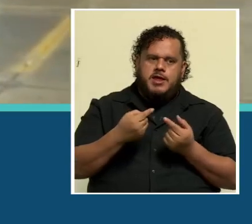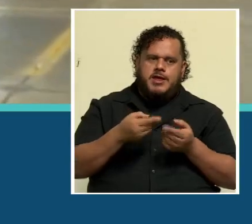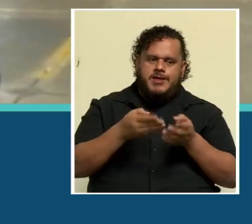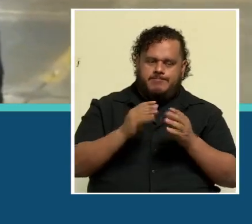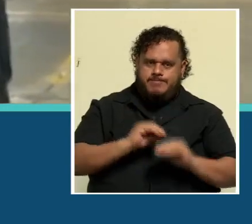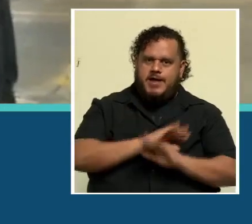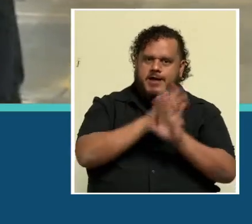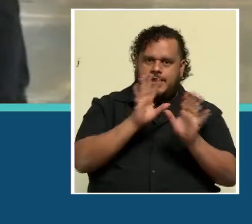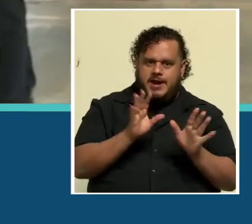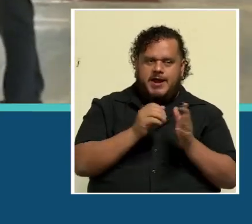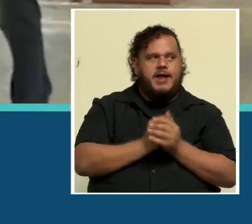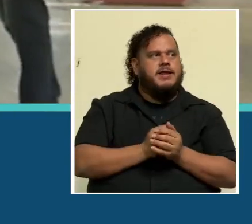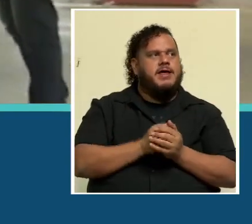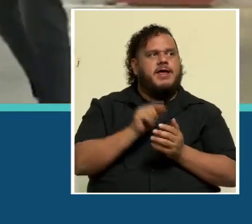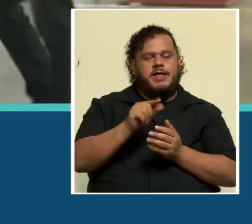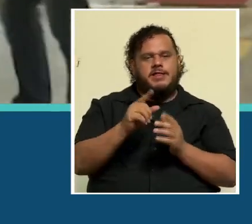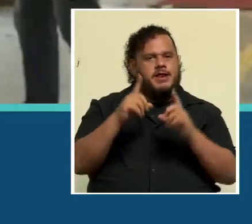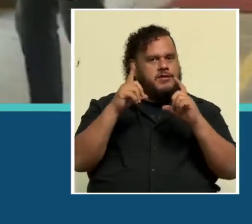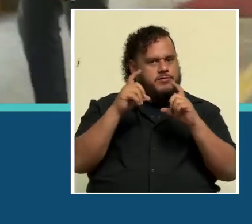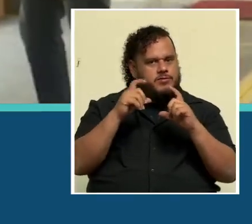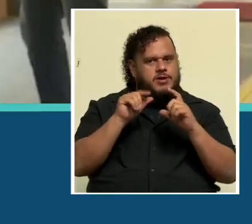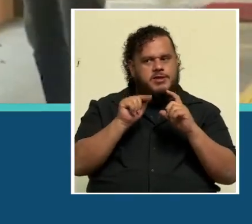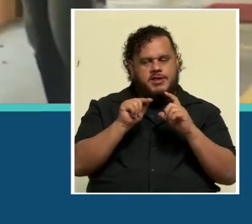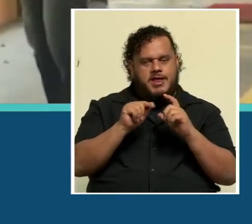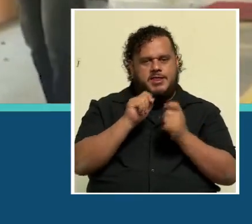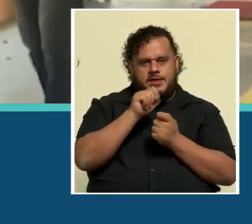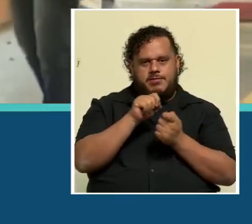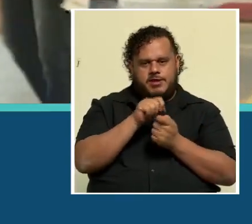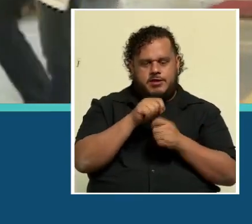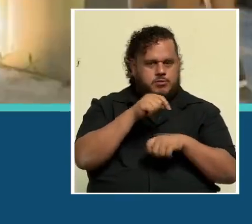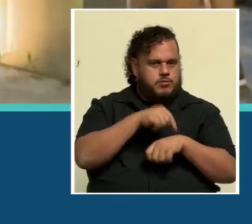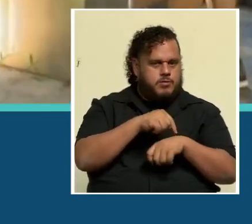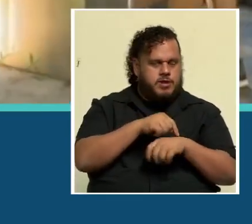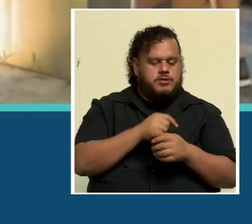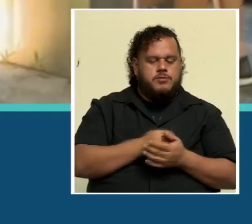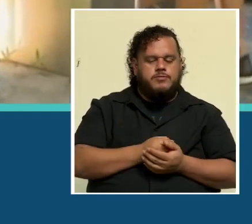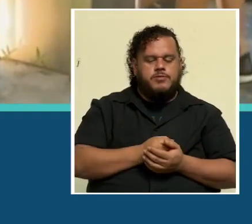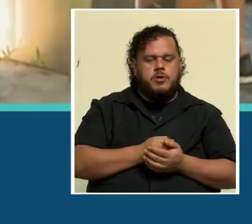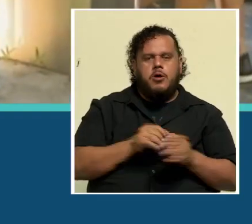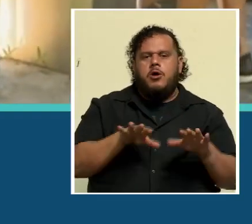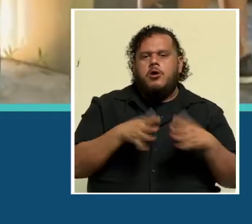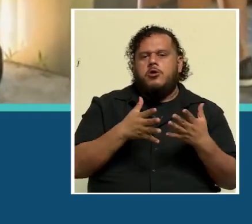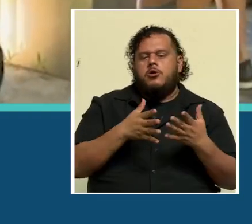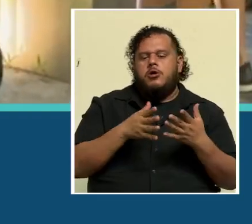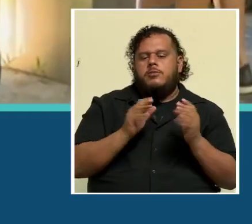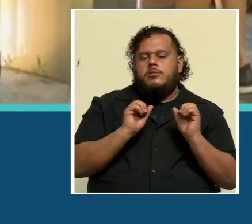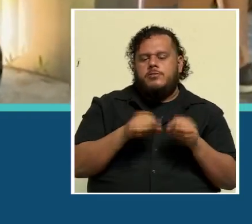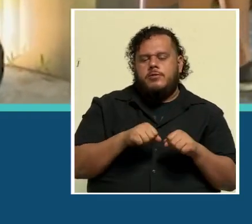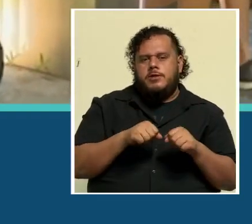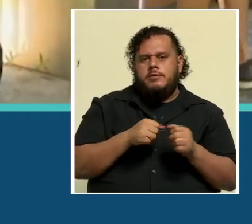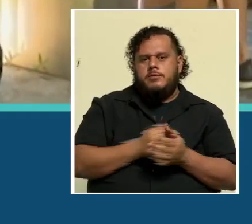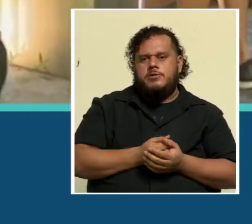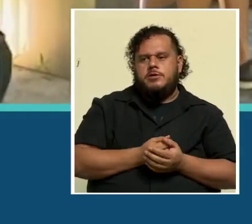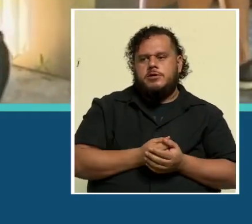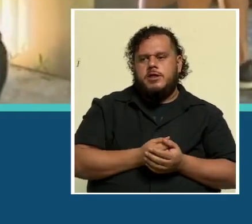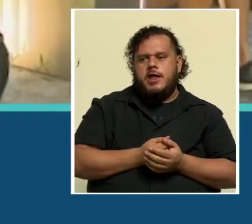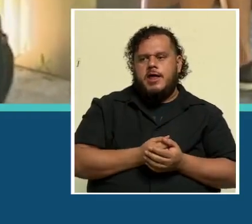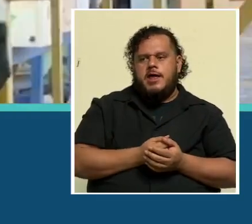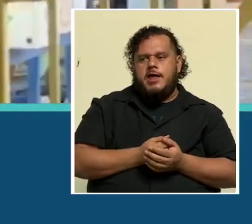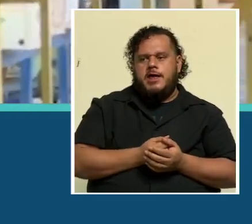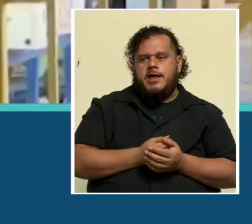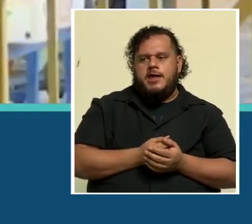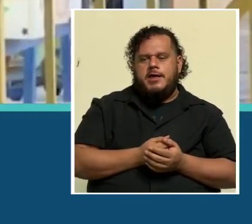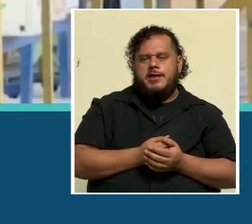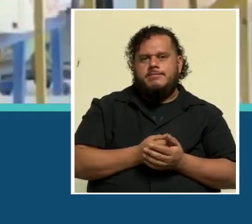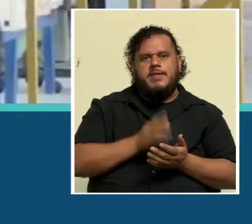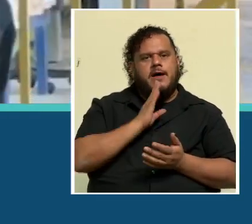las fotografías, como se dice, de ese preciso instante. ¿Cómo se puede vislumbrar el